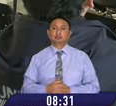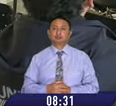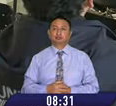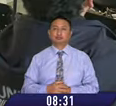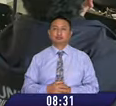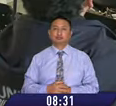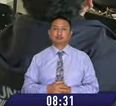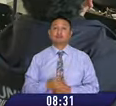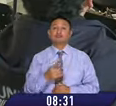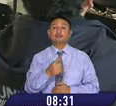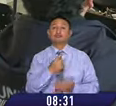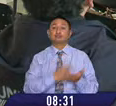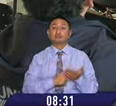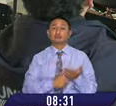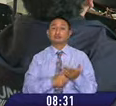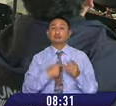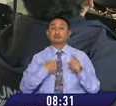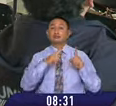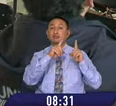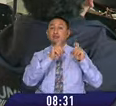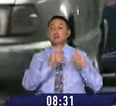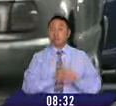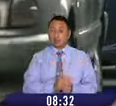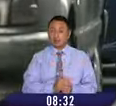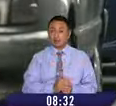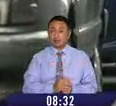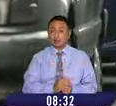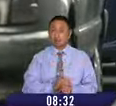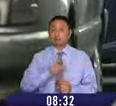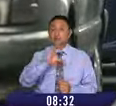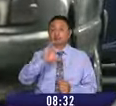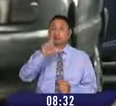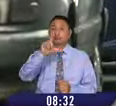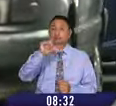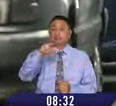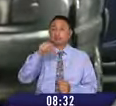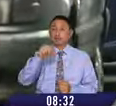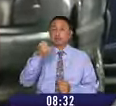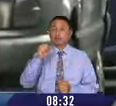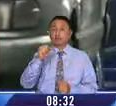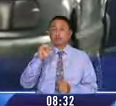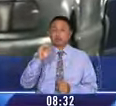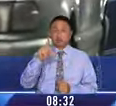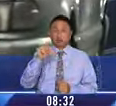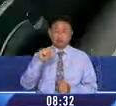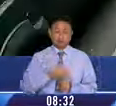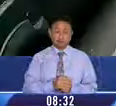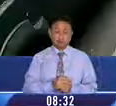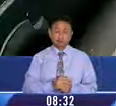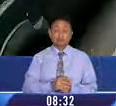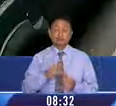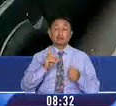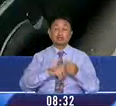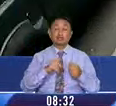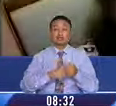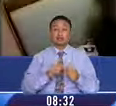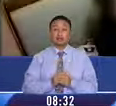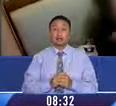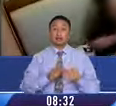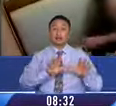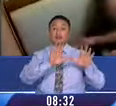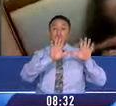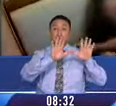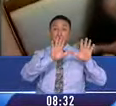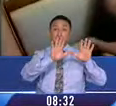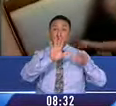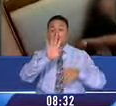El estudio realizado por la encuestadora Clima Social identificó que en Quito 4 de cada 10 personas han sido víctimas de robos, asaltos o eventos